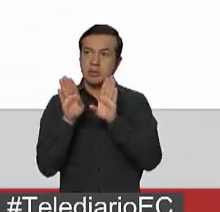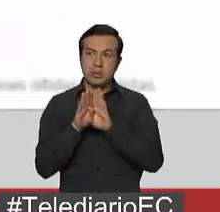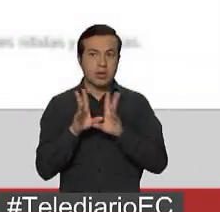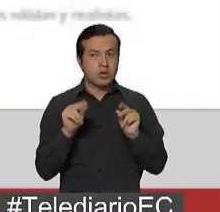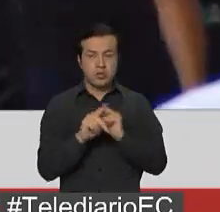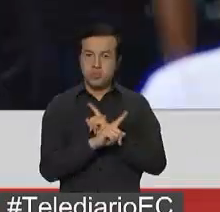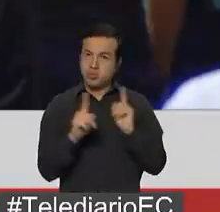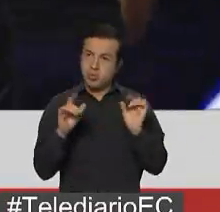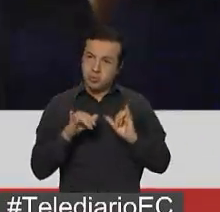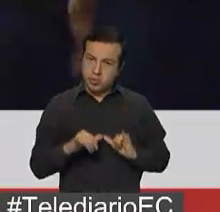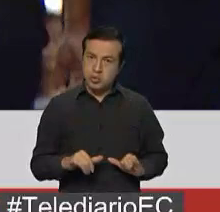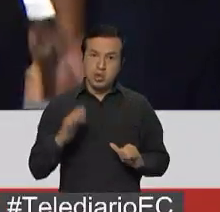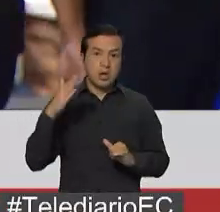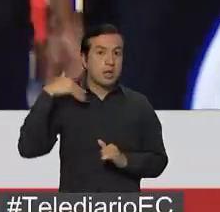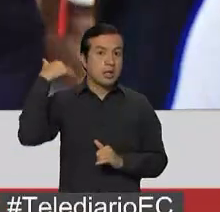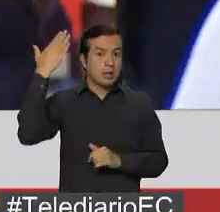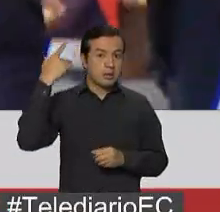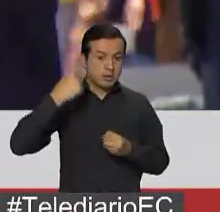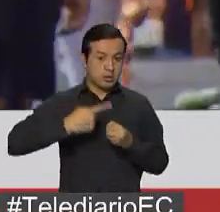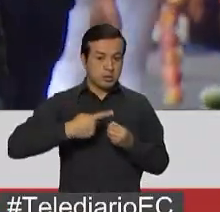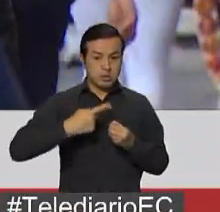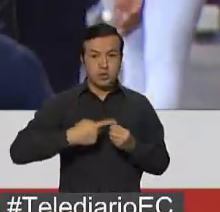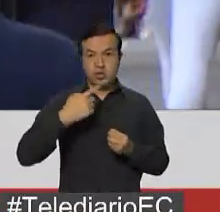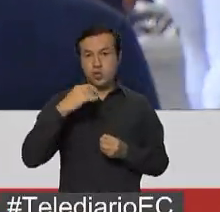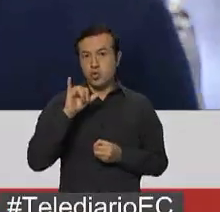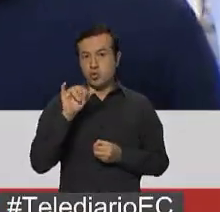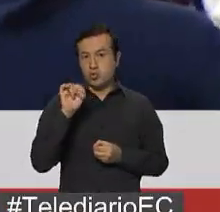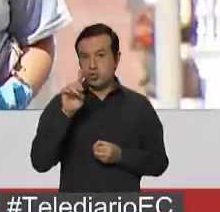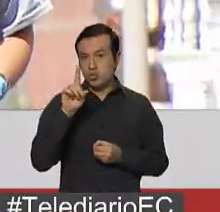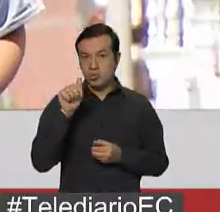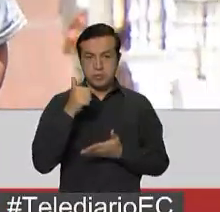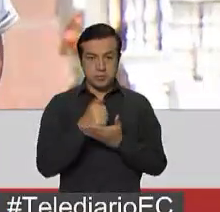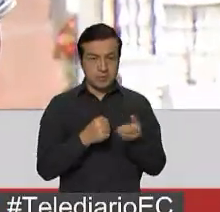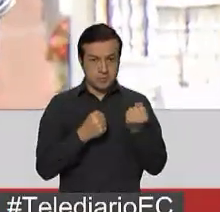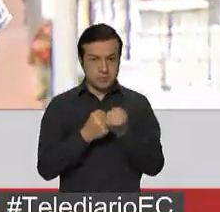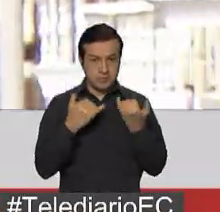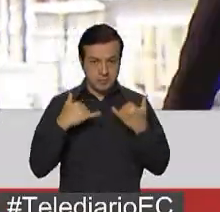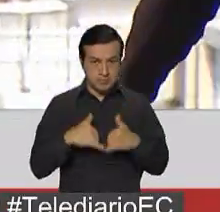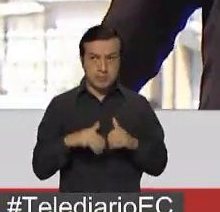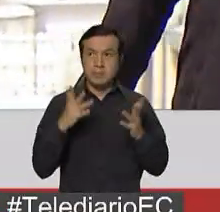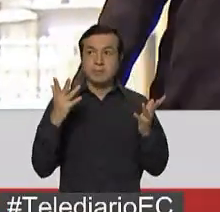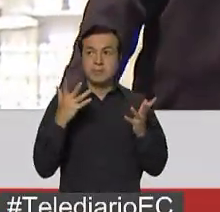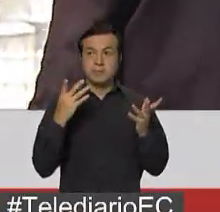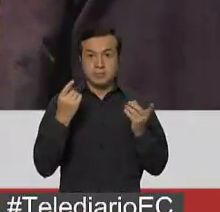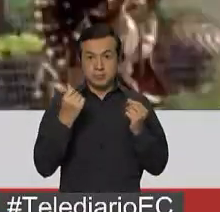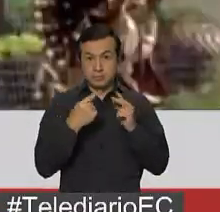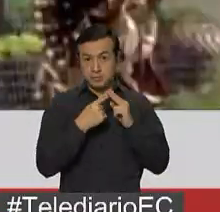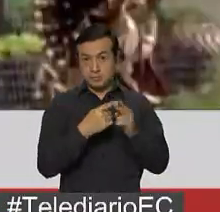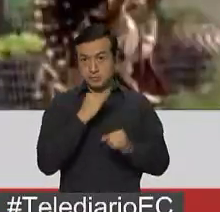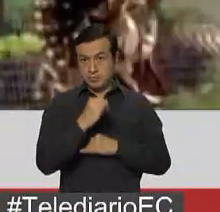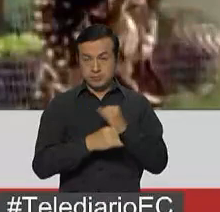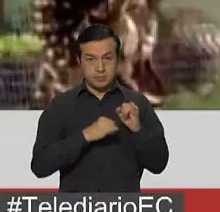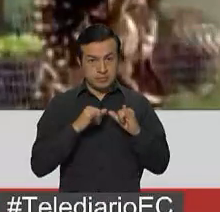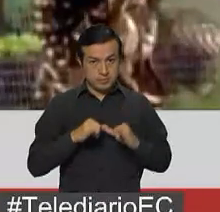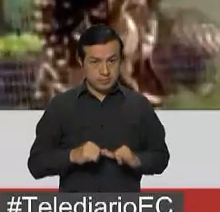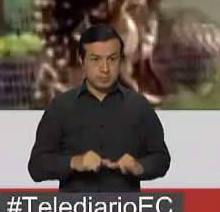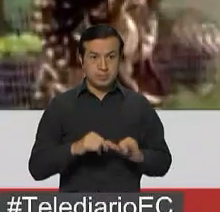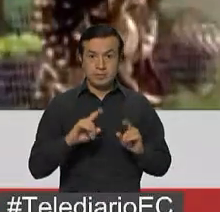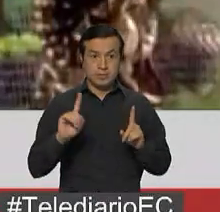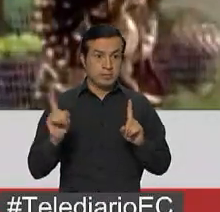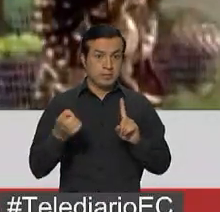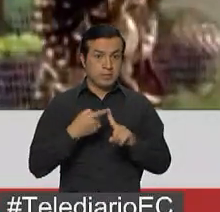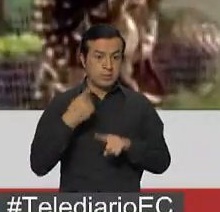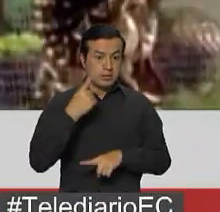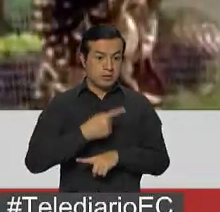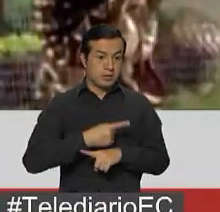recuperarse el alcalde de quito jorge yunda lanzó un salvavidas y no descarta créditos internacionales trabajando desde el primer día de la emergencia